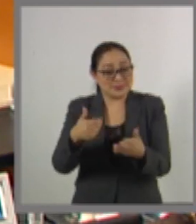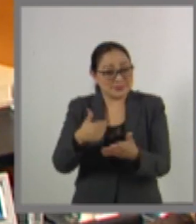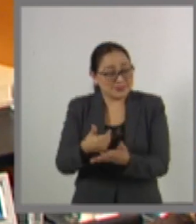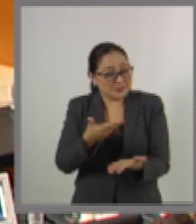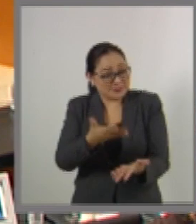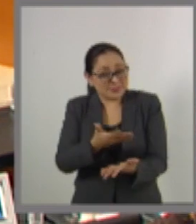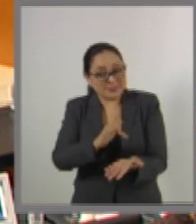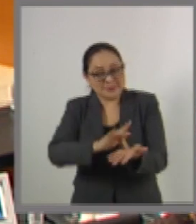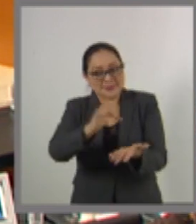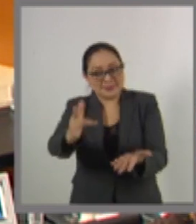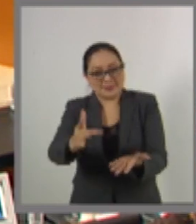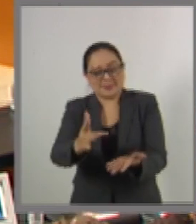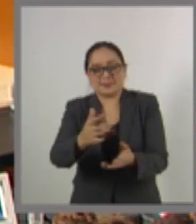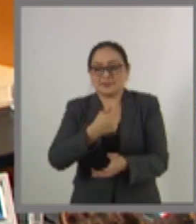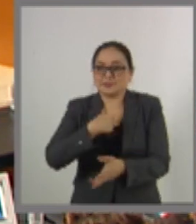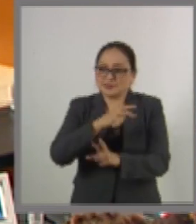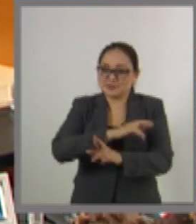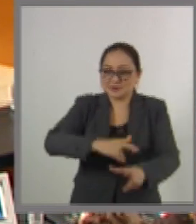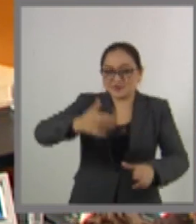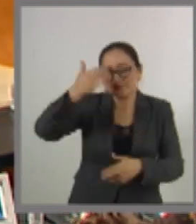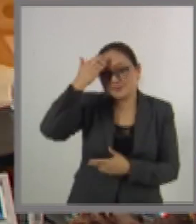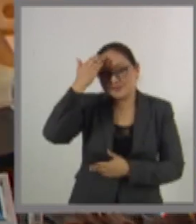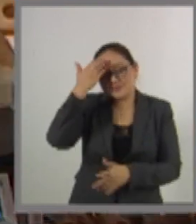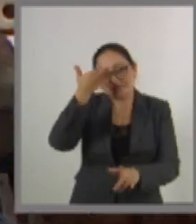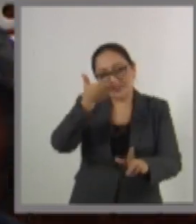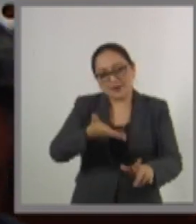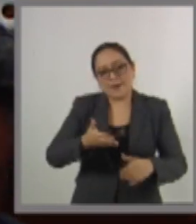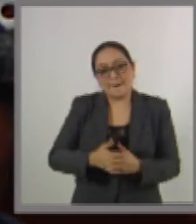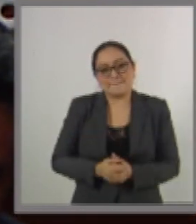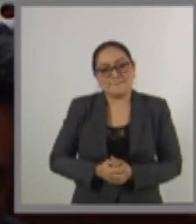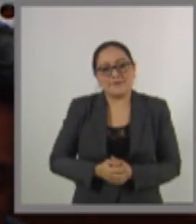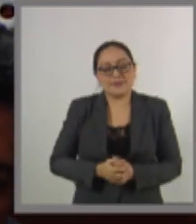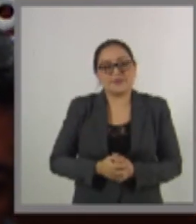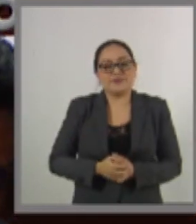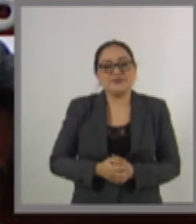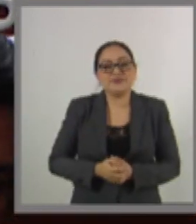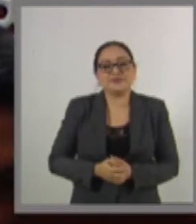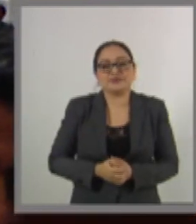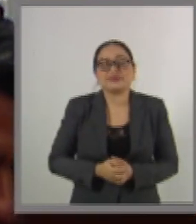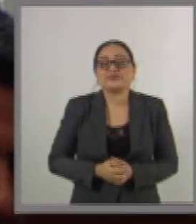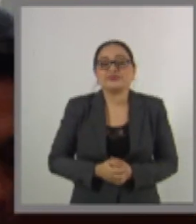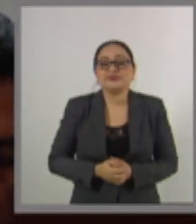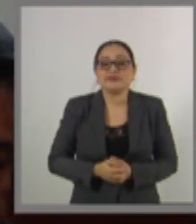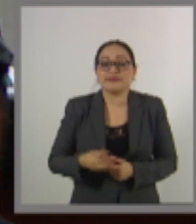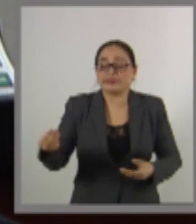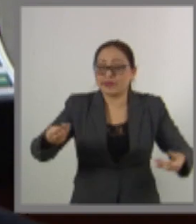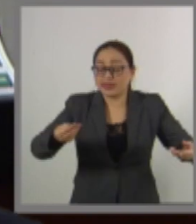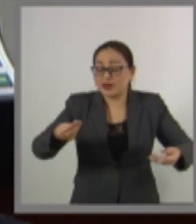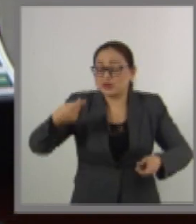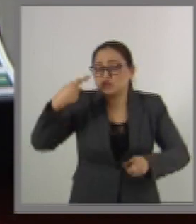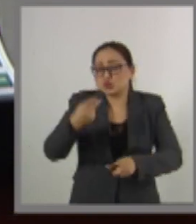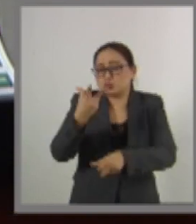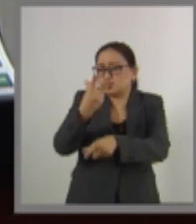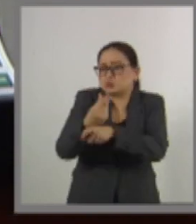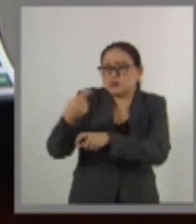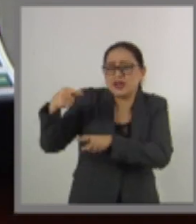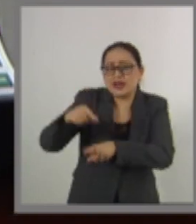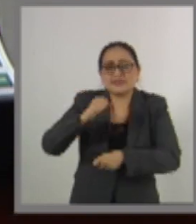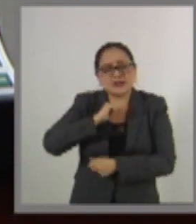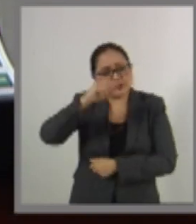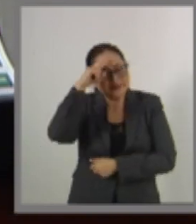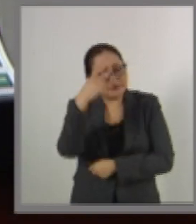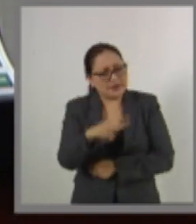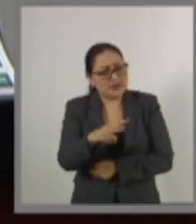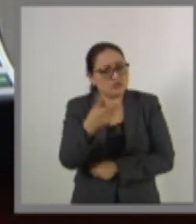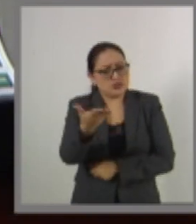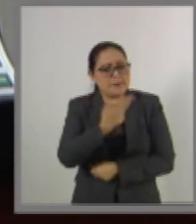y reconocimiento por la aportación al Senado mexicano como presidente